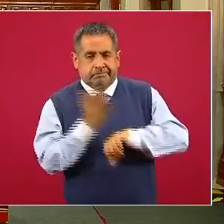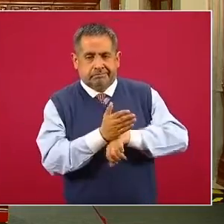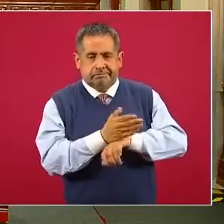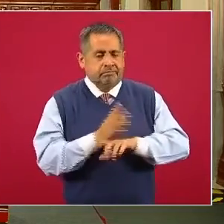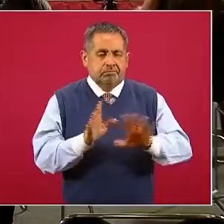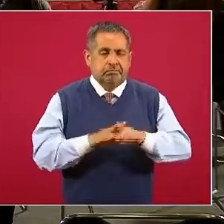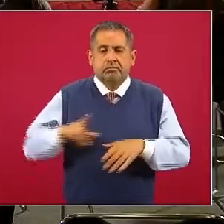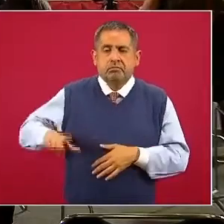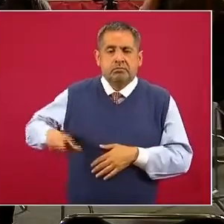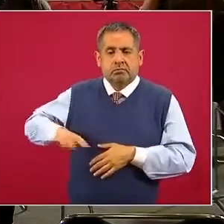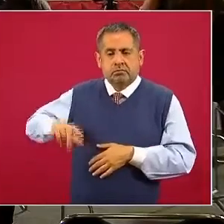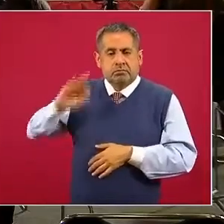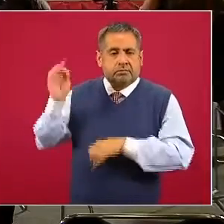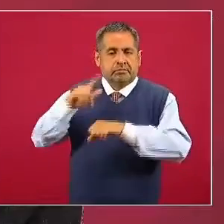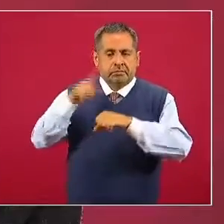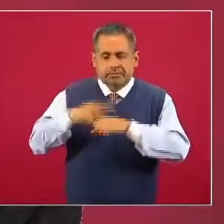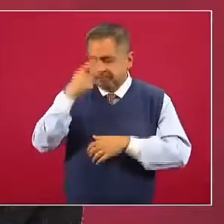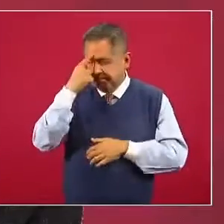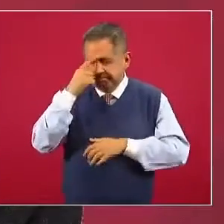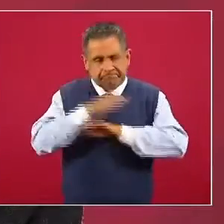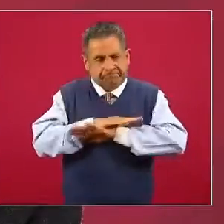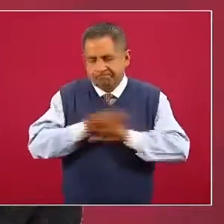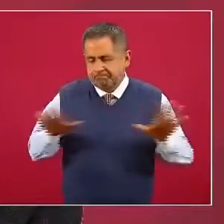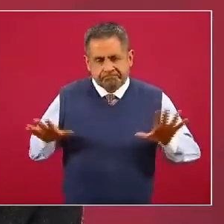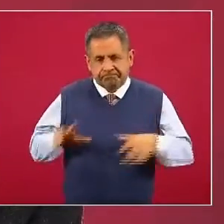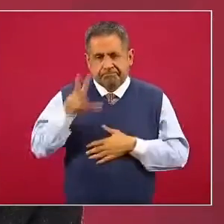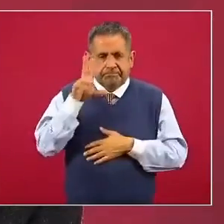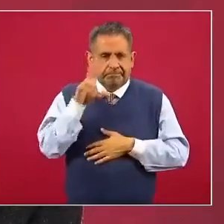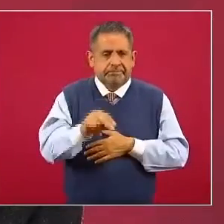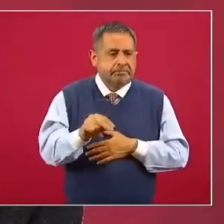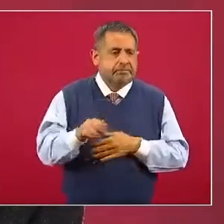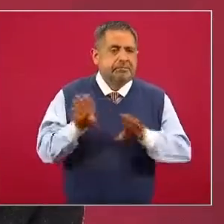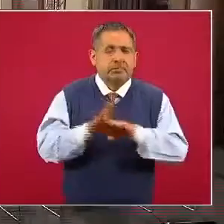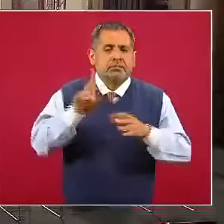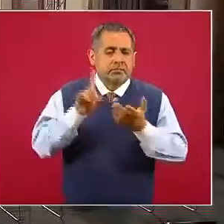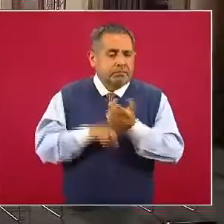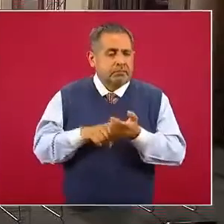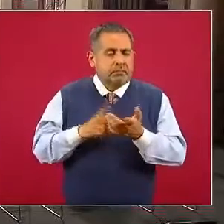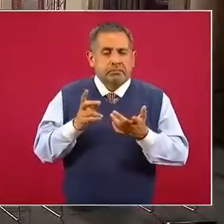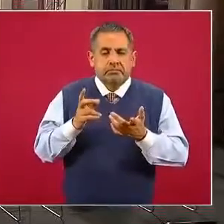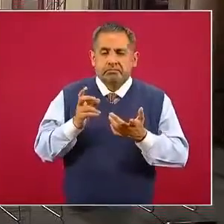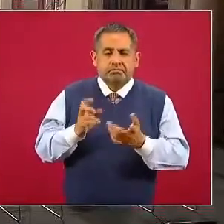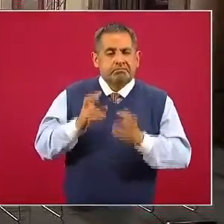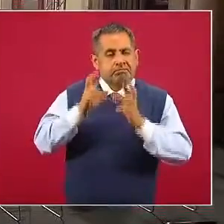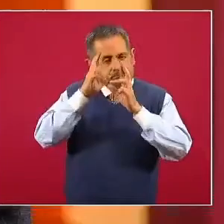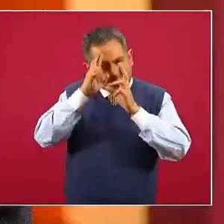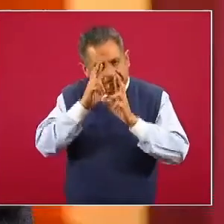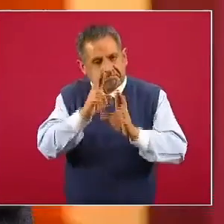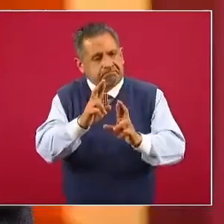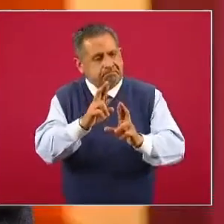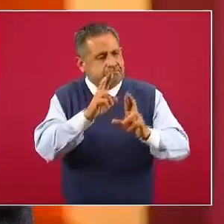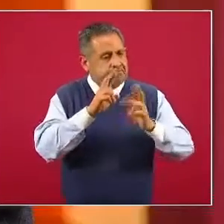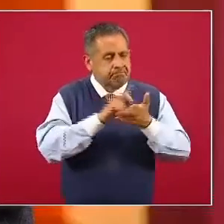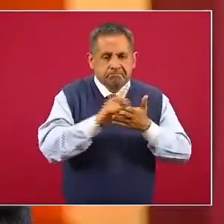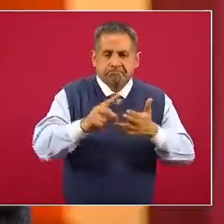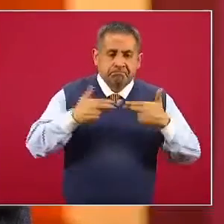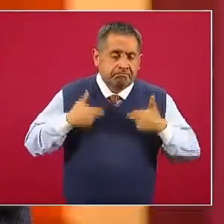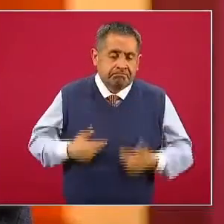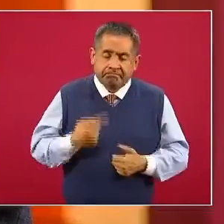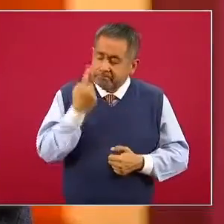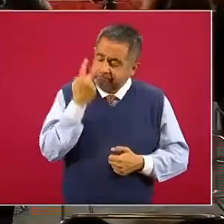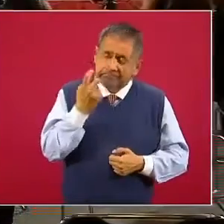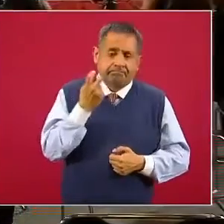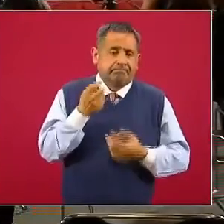gobierno mexicano, que tenemos una convicción profunda de la importancia de respetar y hacer respetar los derechos